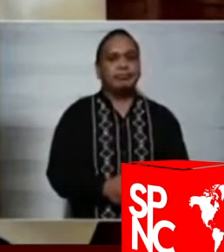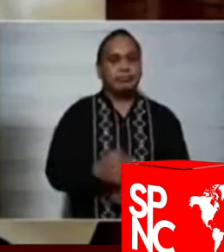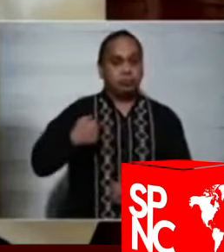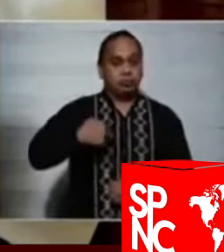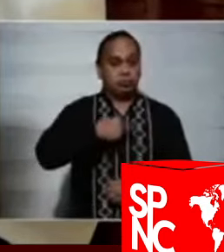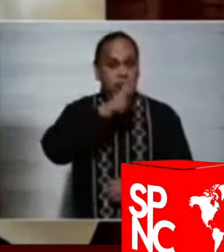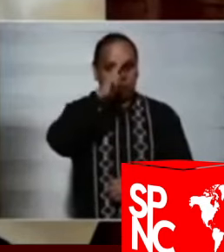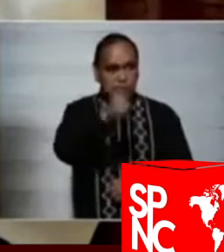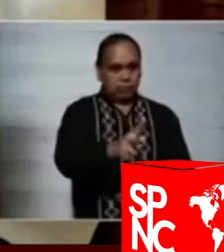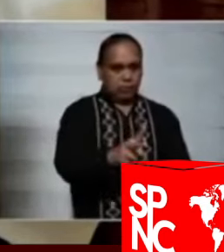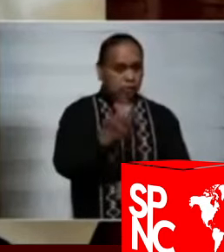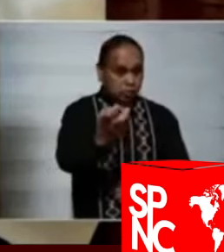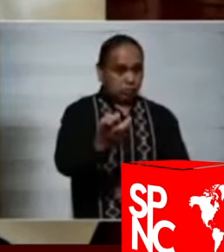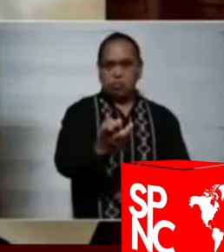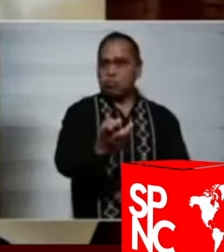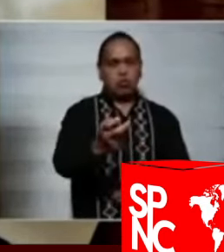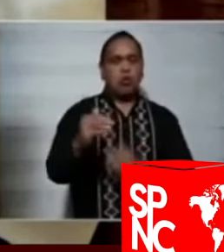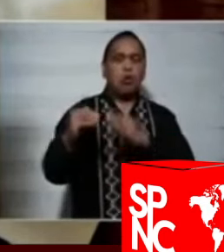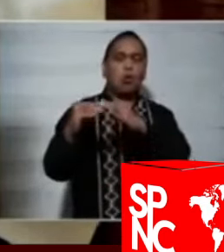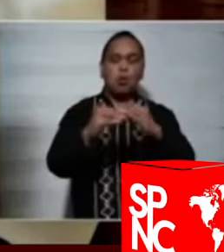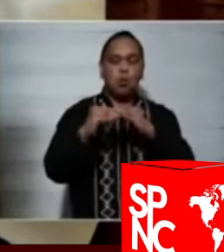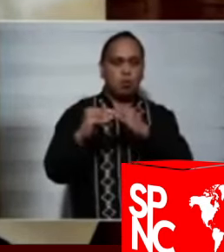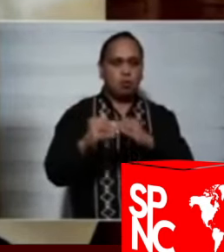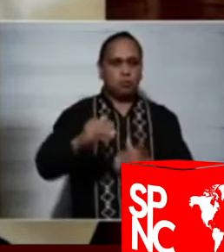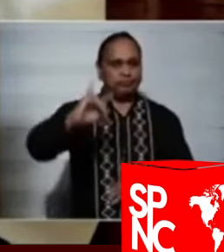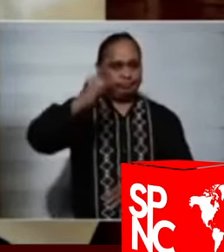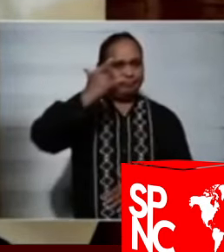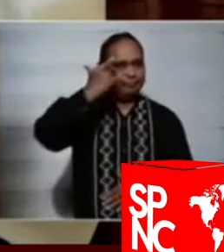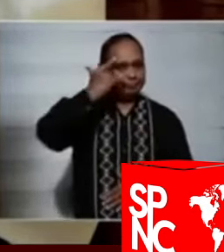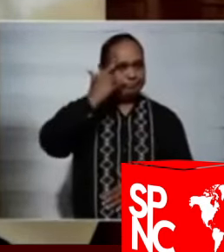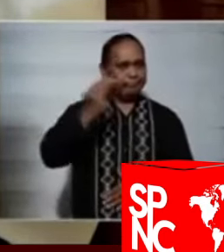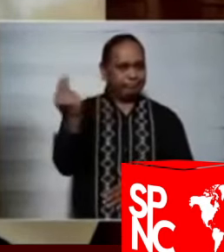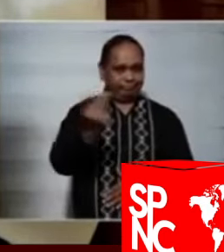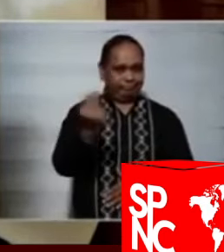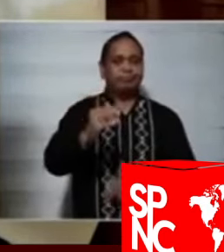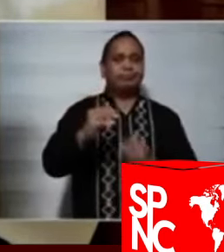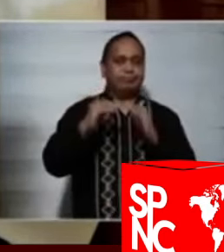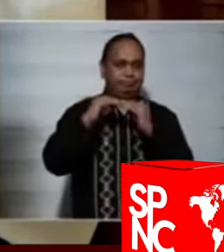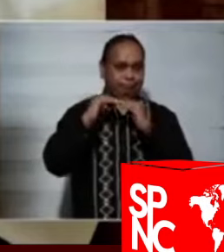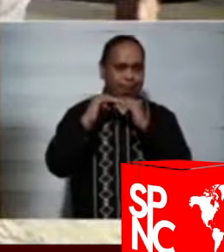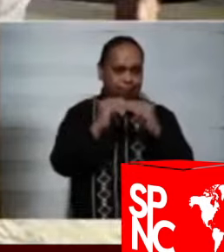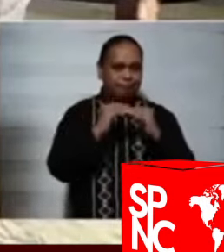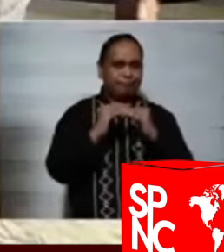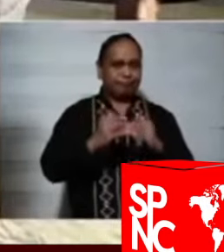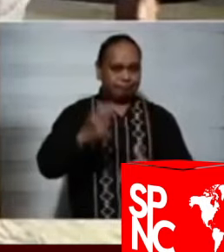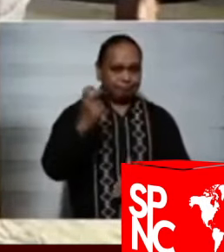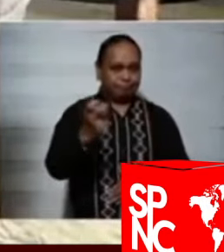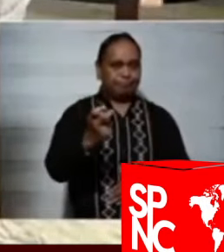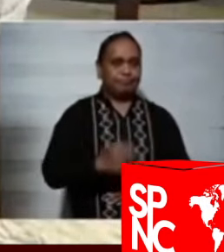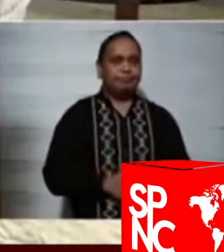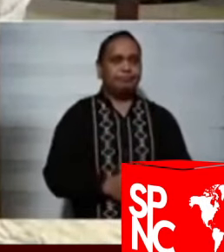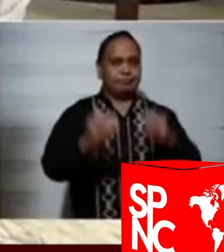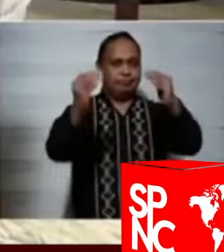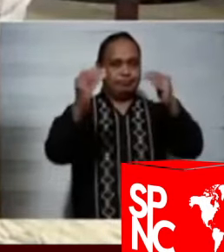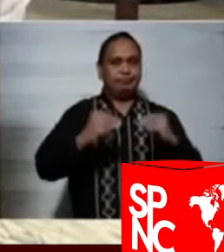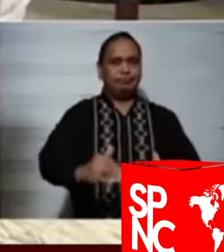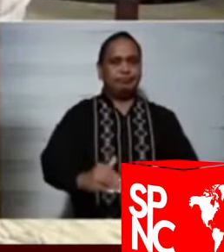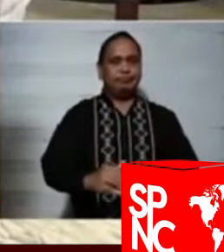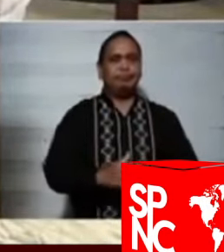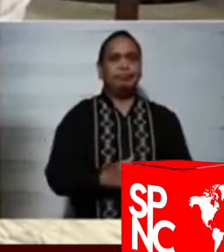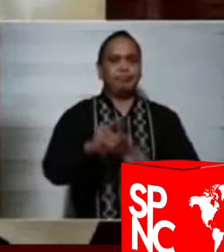Morena, dio a conocer un nuevo audio en donde supuestamente se escucha a